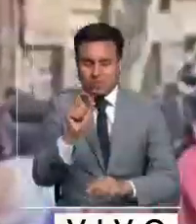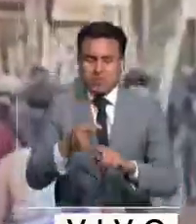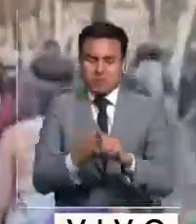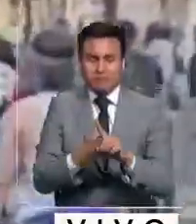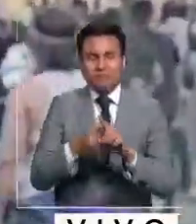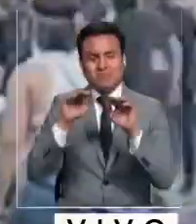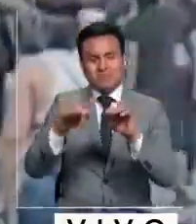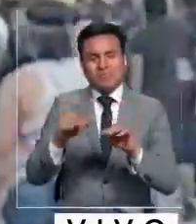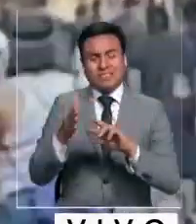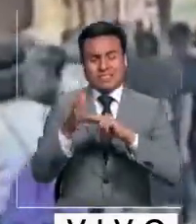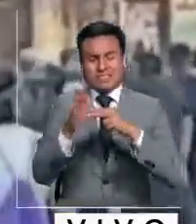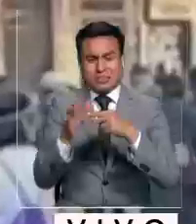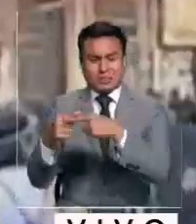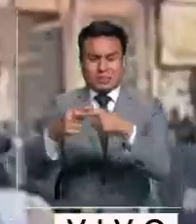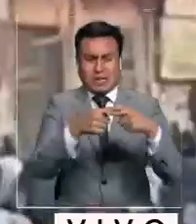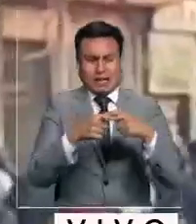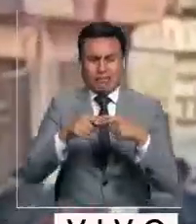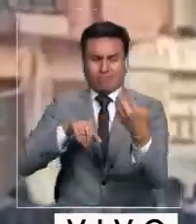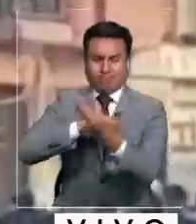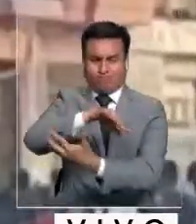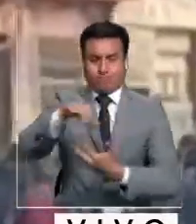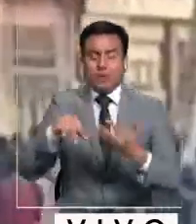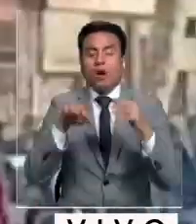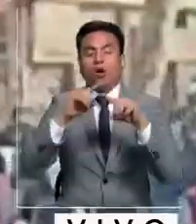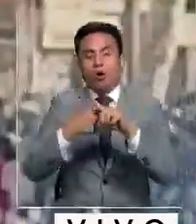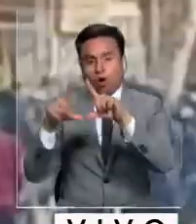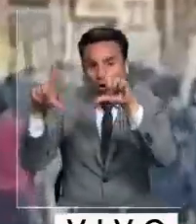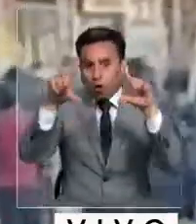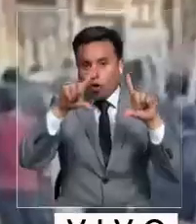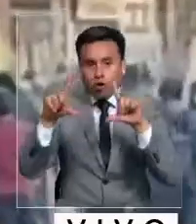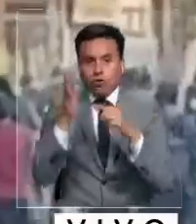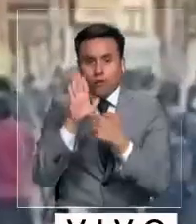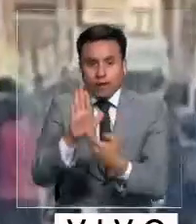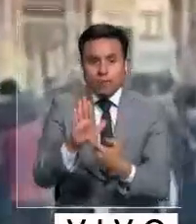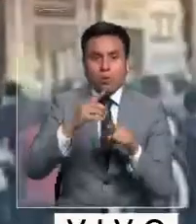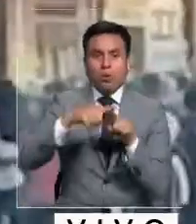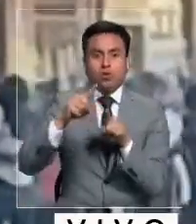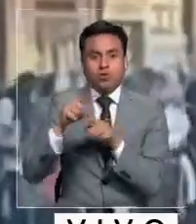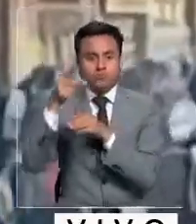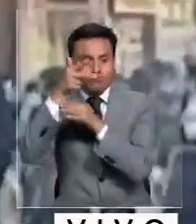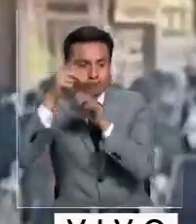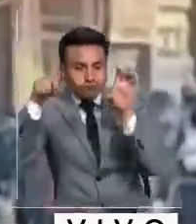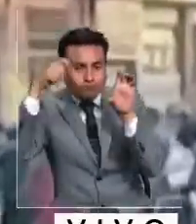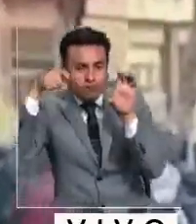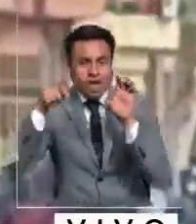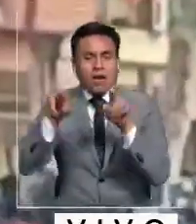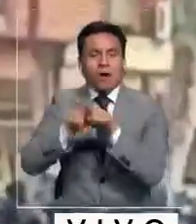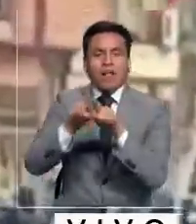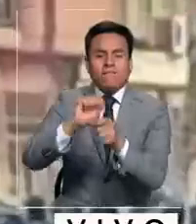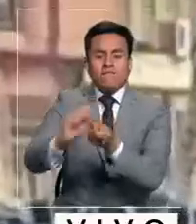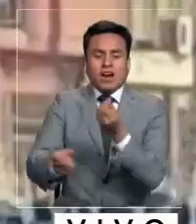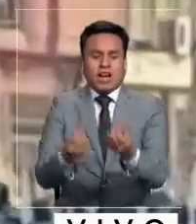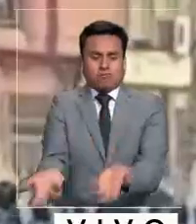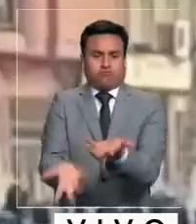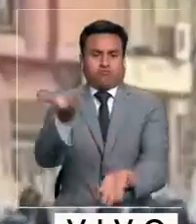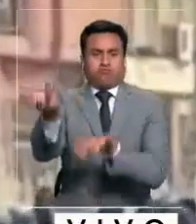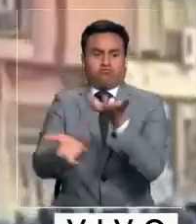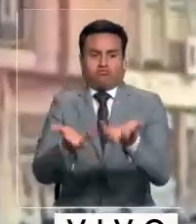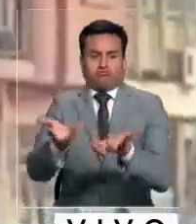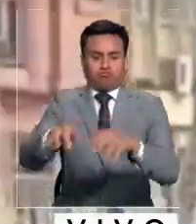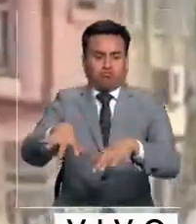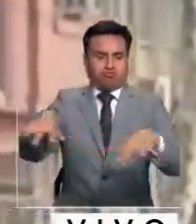de la crisis social. Ahí estamos viendo otras imágenes desde otro ángulo de las barricadas que se levantaron ahí.